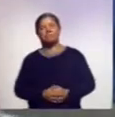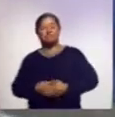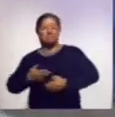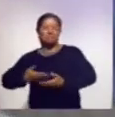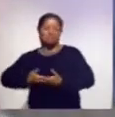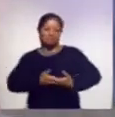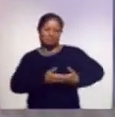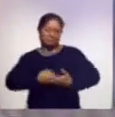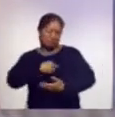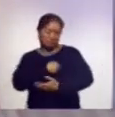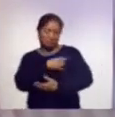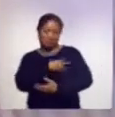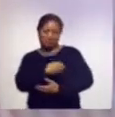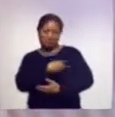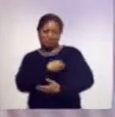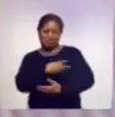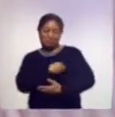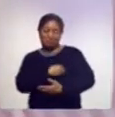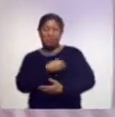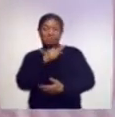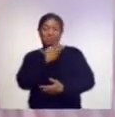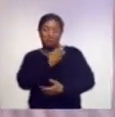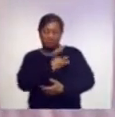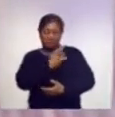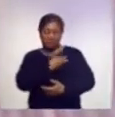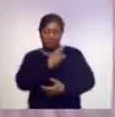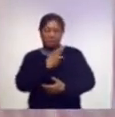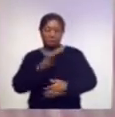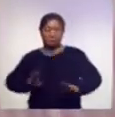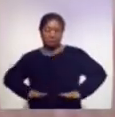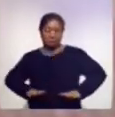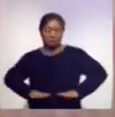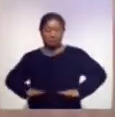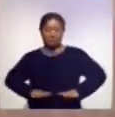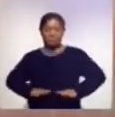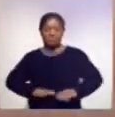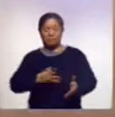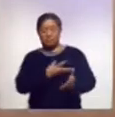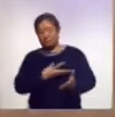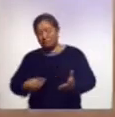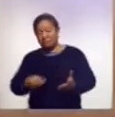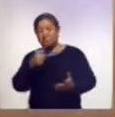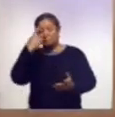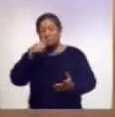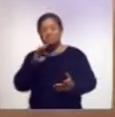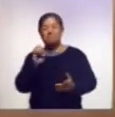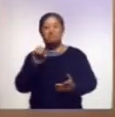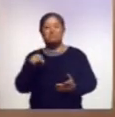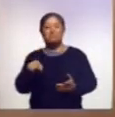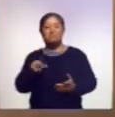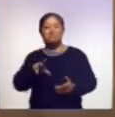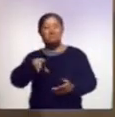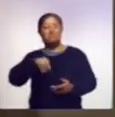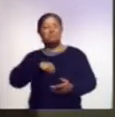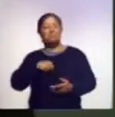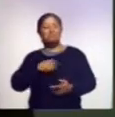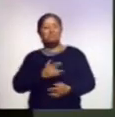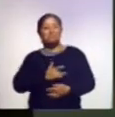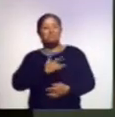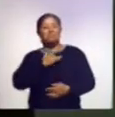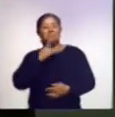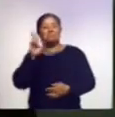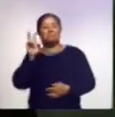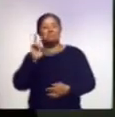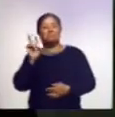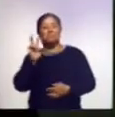es un fluido vivo, pues gracias a sus características se adapta a las necesidades nutricionales e inmunológicas del bebé conforme va